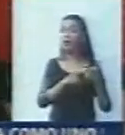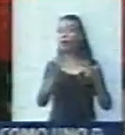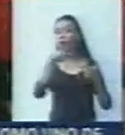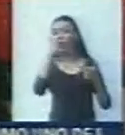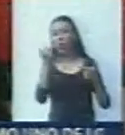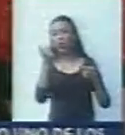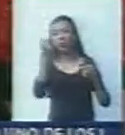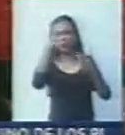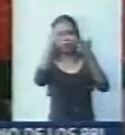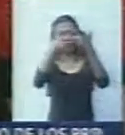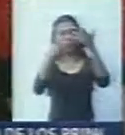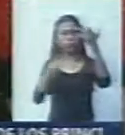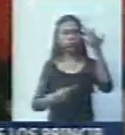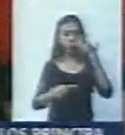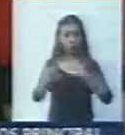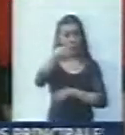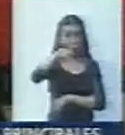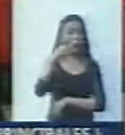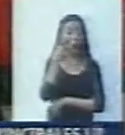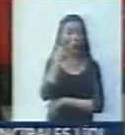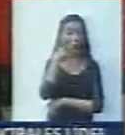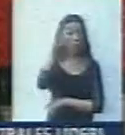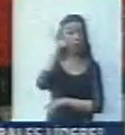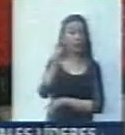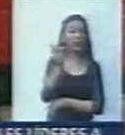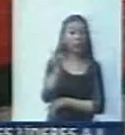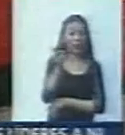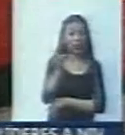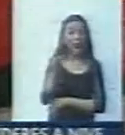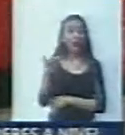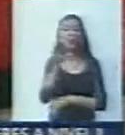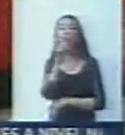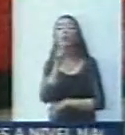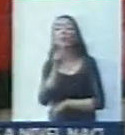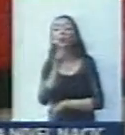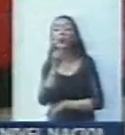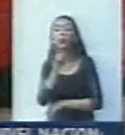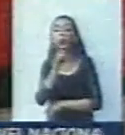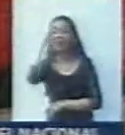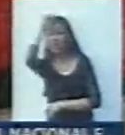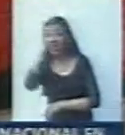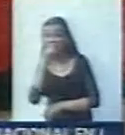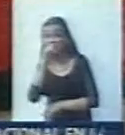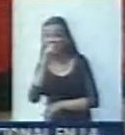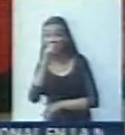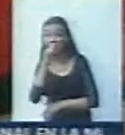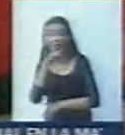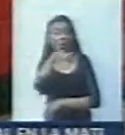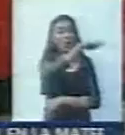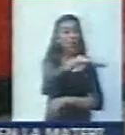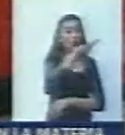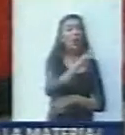sus objetivos, pero más que todo son intereses personales, en lugar de tratar de luchar por lo que necesita la